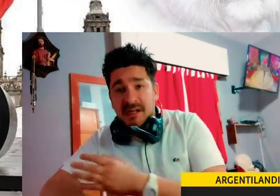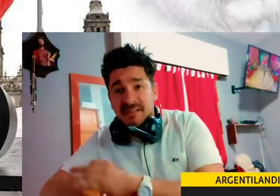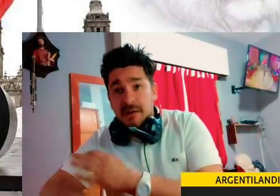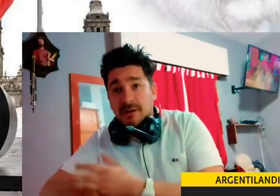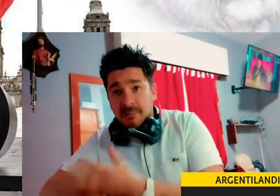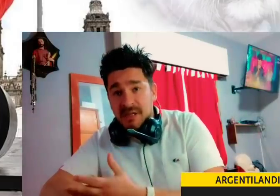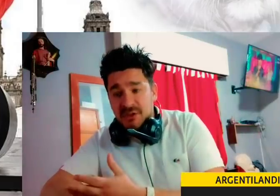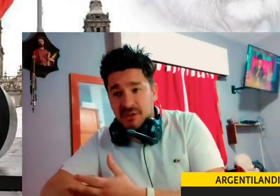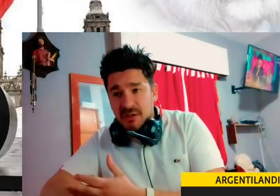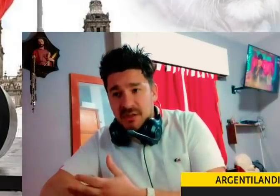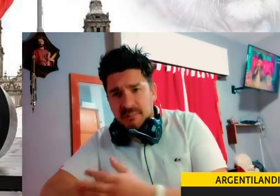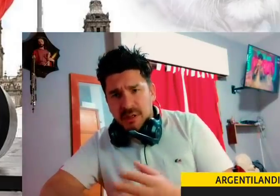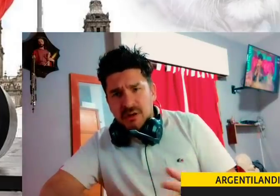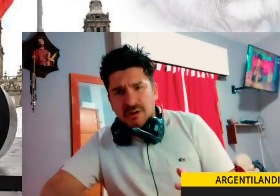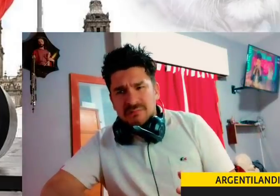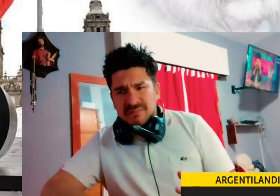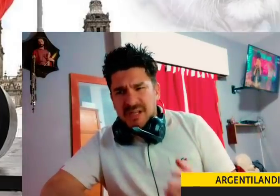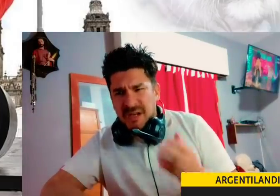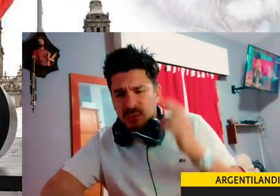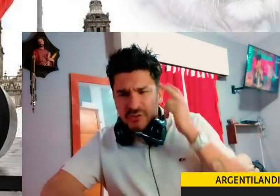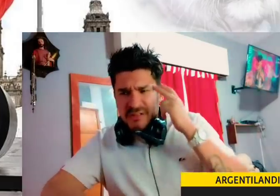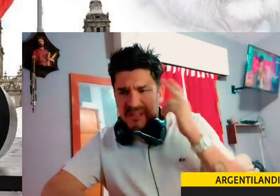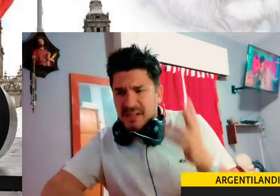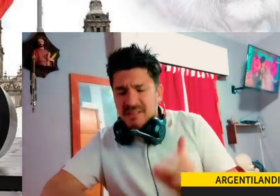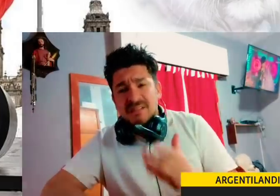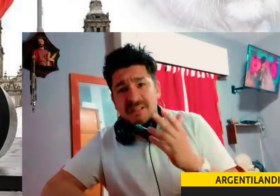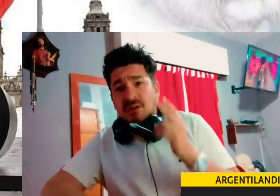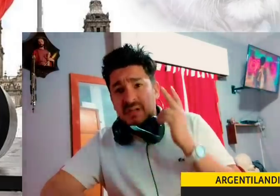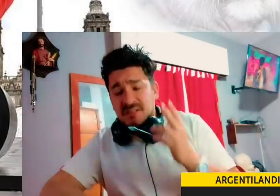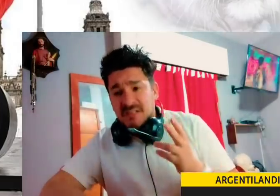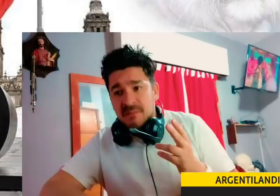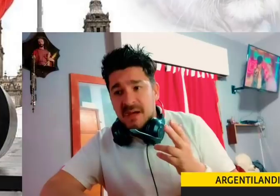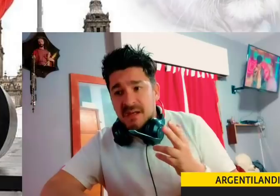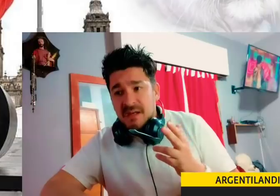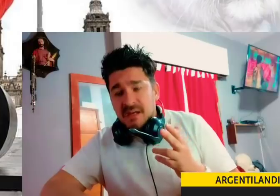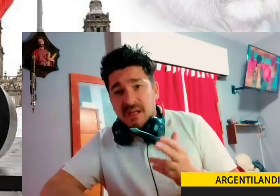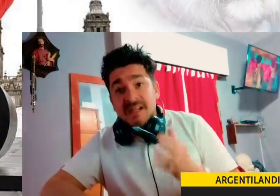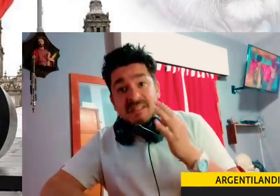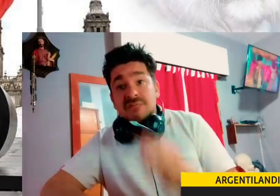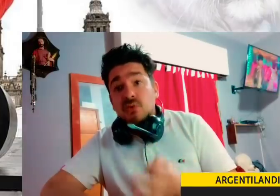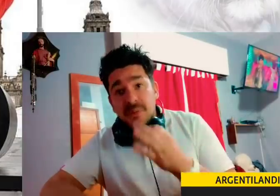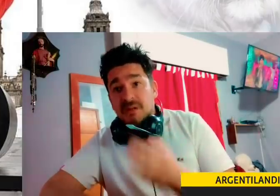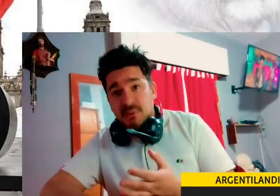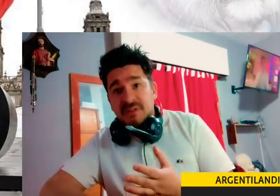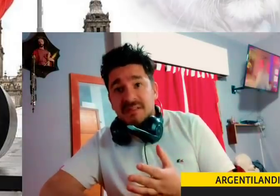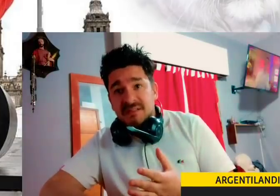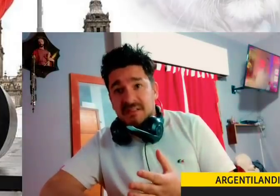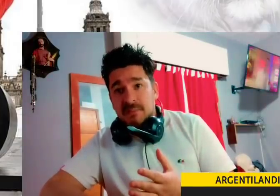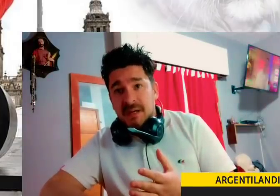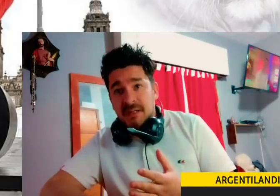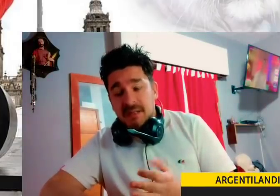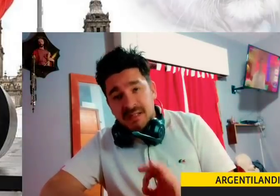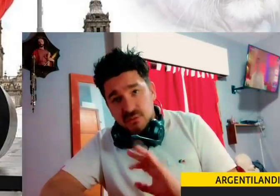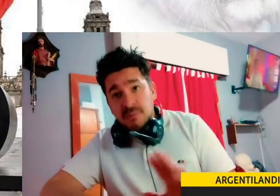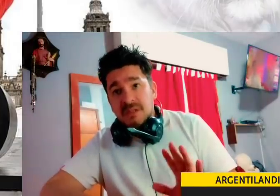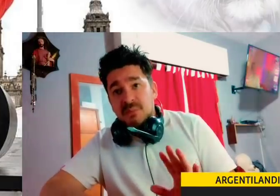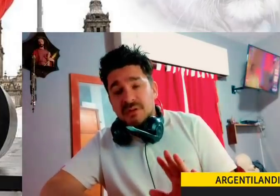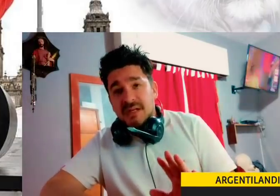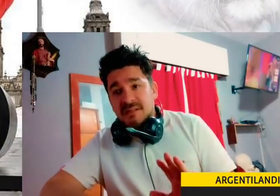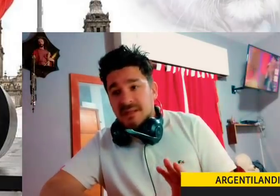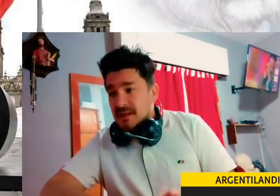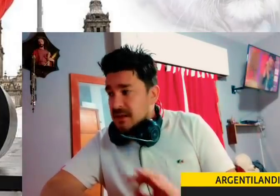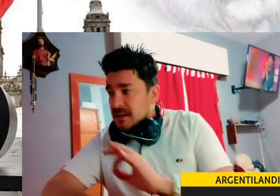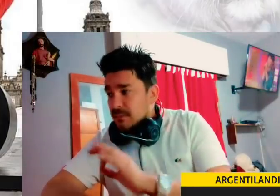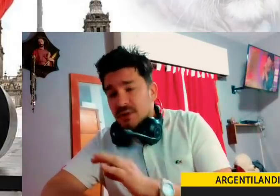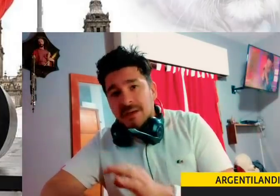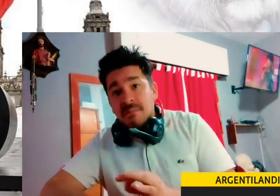que tenga que hacer algo al respecto. Pero algunos se enseguecen y siguen con ese tema. Es súper importante ese tema. Es súper